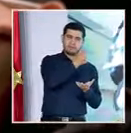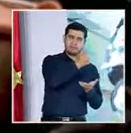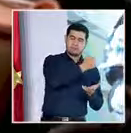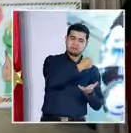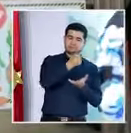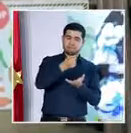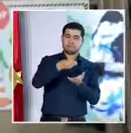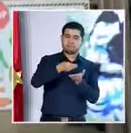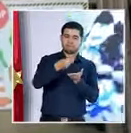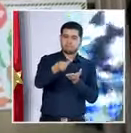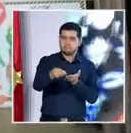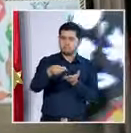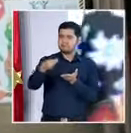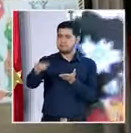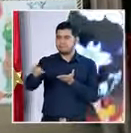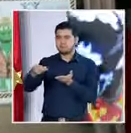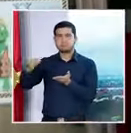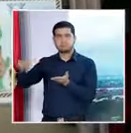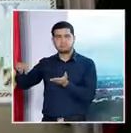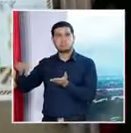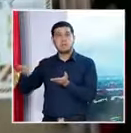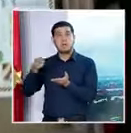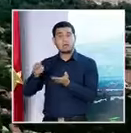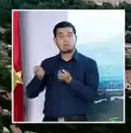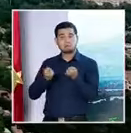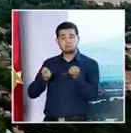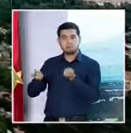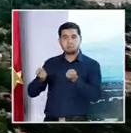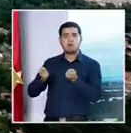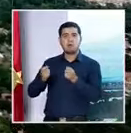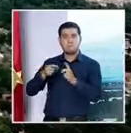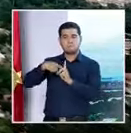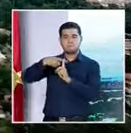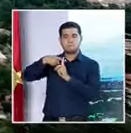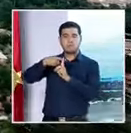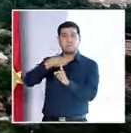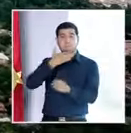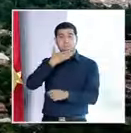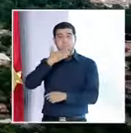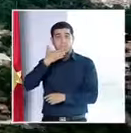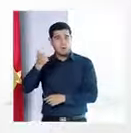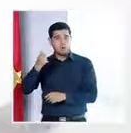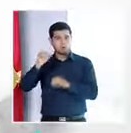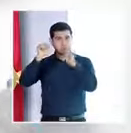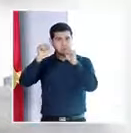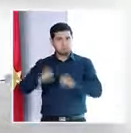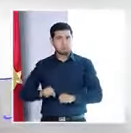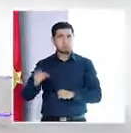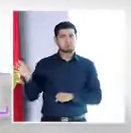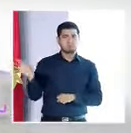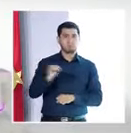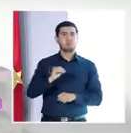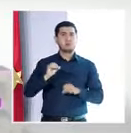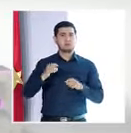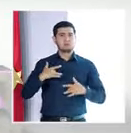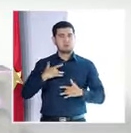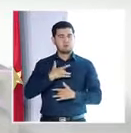asegurada. De esta manera, contribuimos a seguir generando más oportunidades para el bienestar de todos.